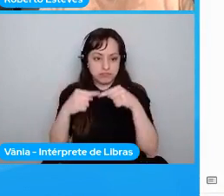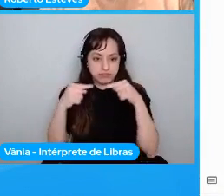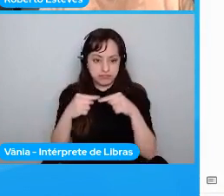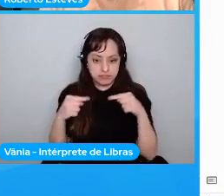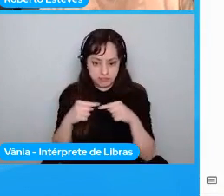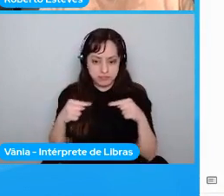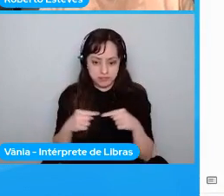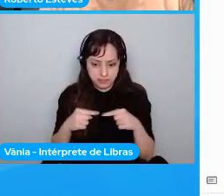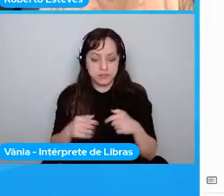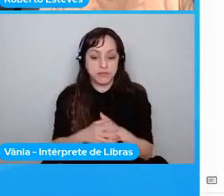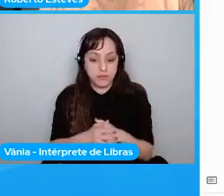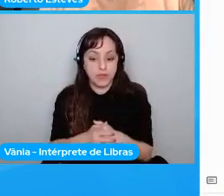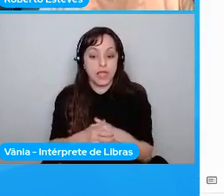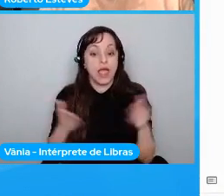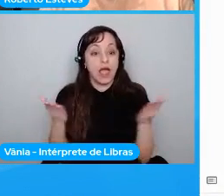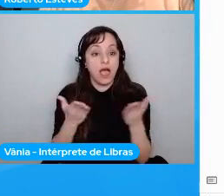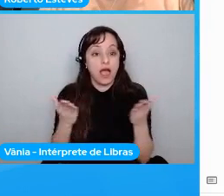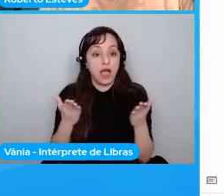en